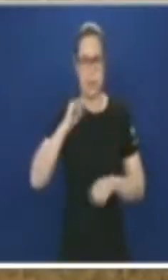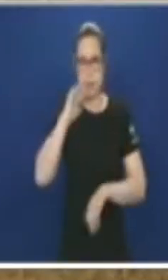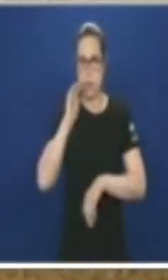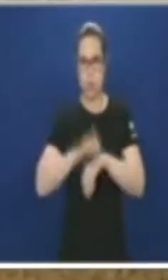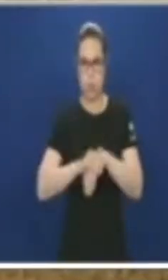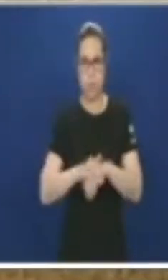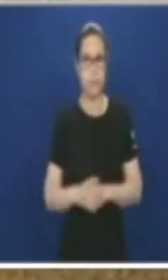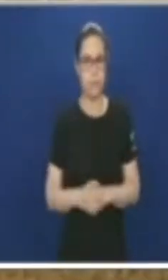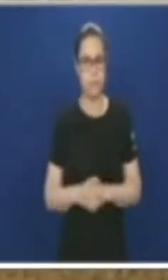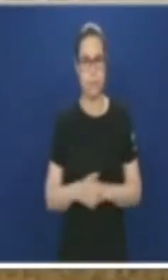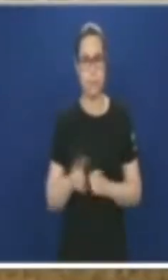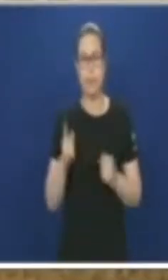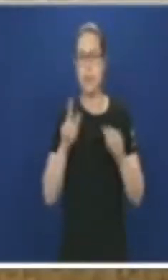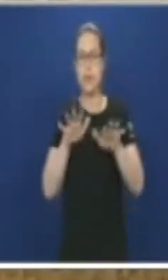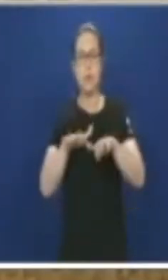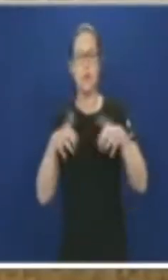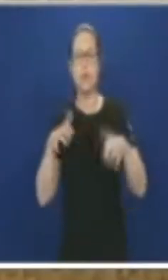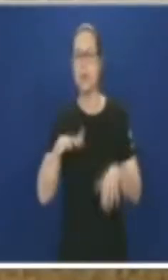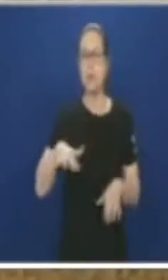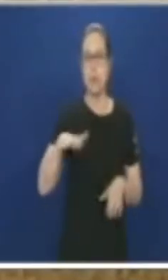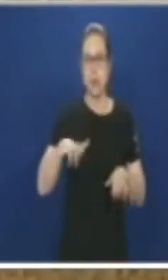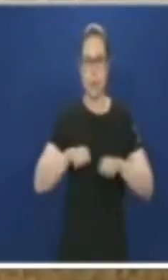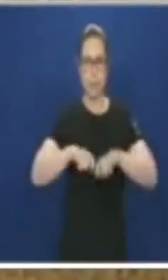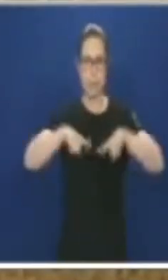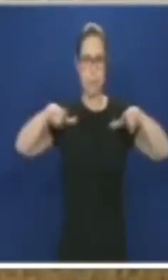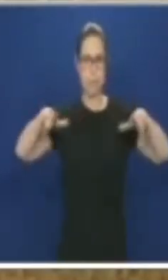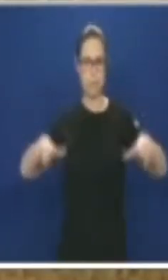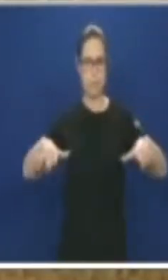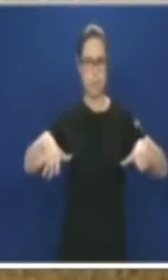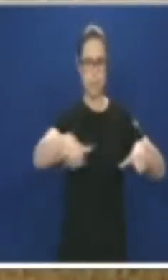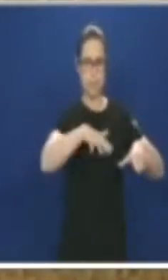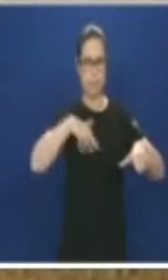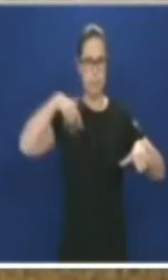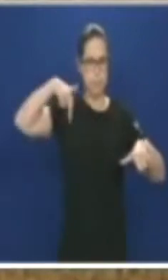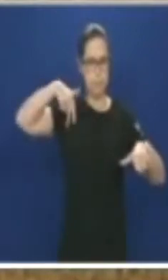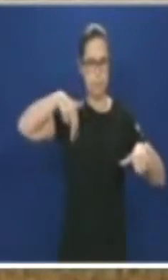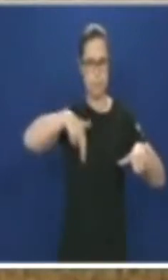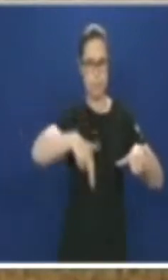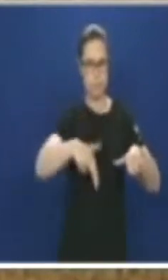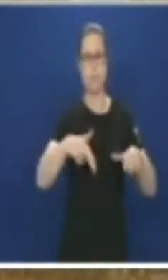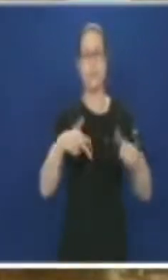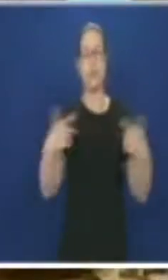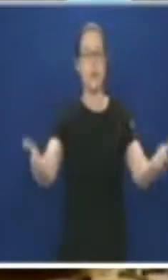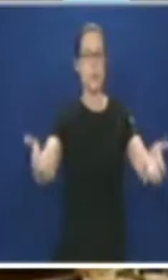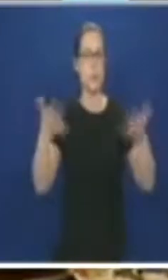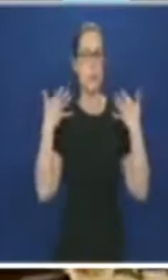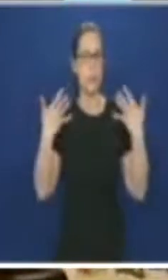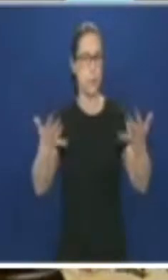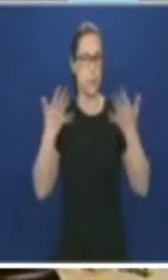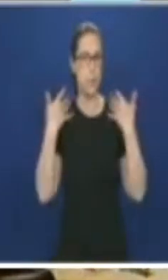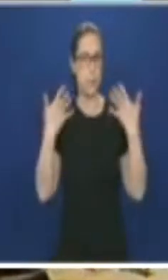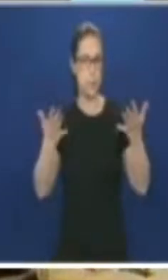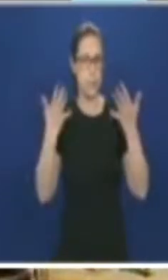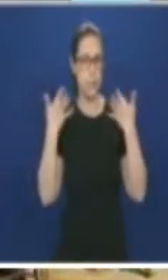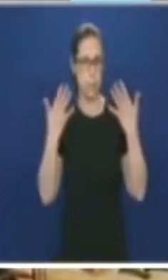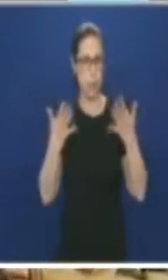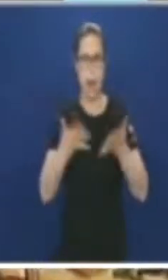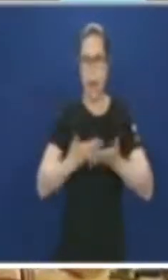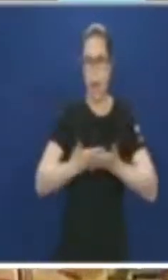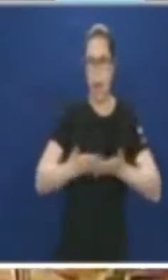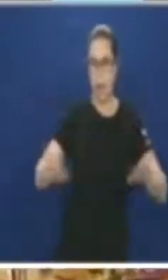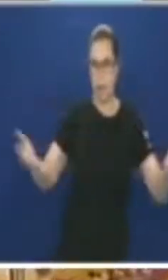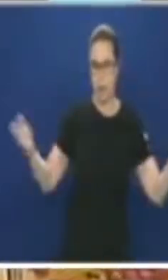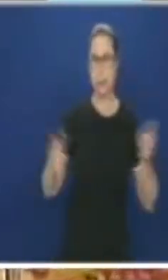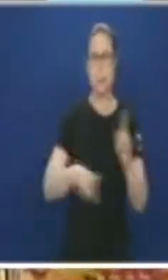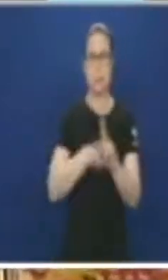do Parlamento como escenario deste acto por dobre motivo. É un espazo ventilado e aberto e, ademais, un